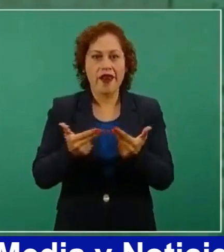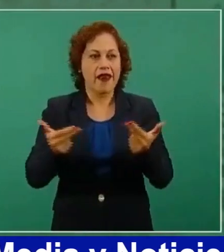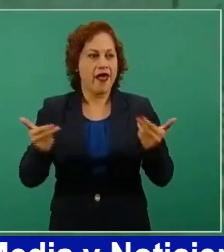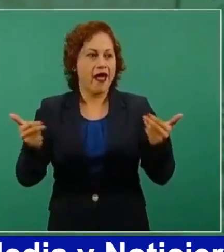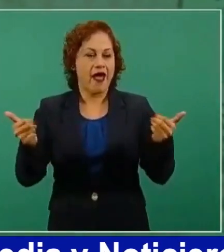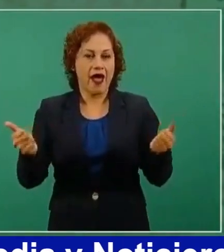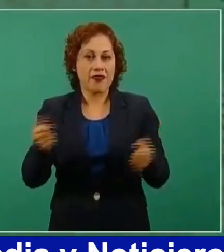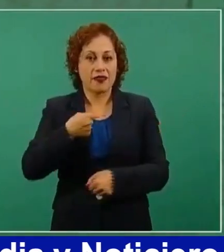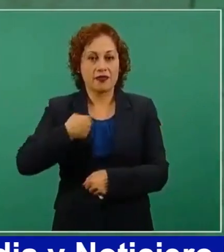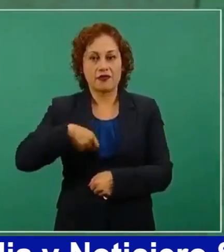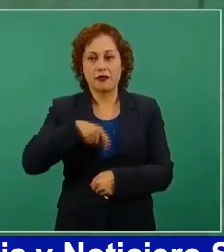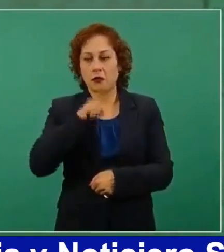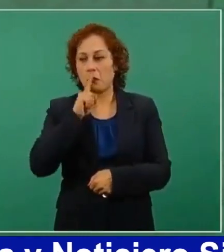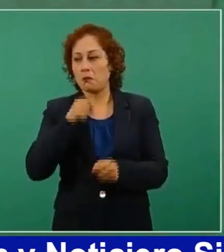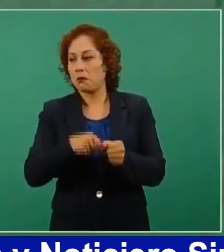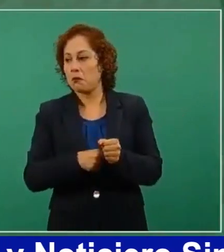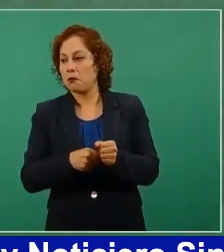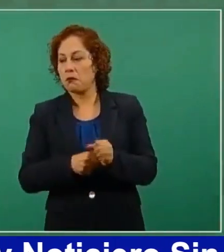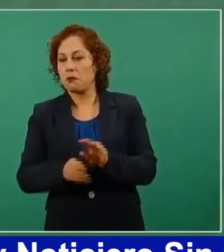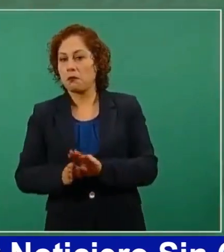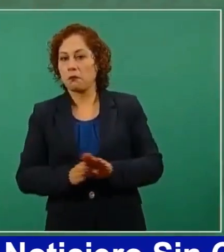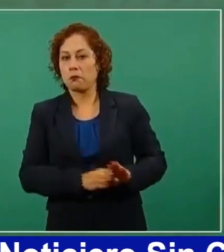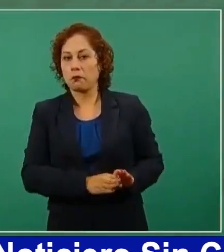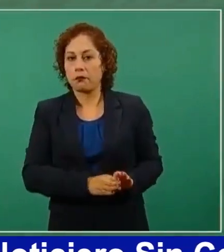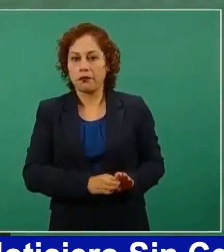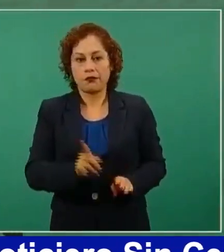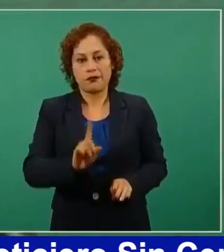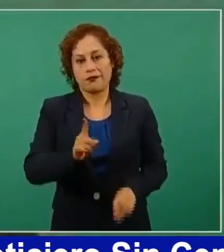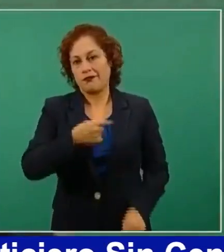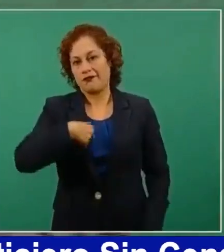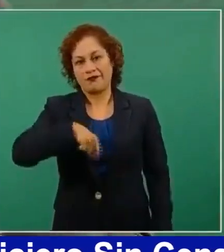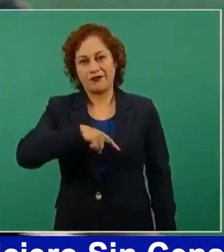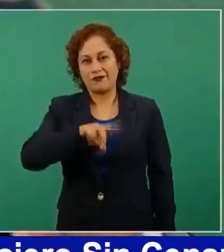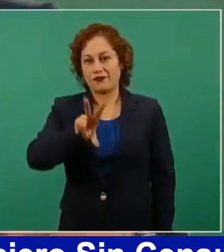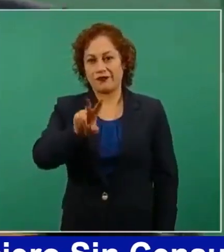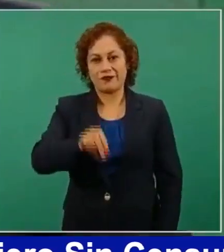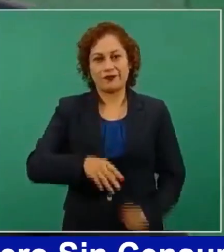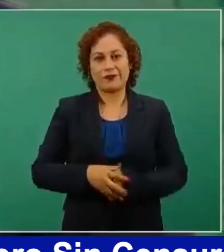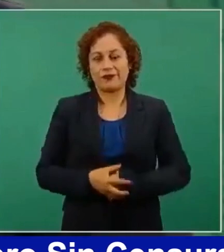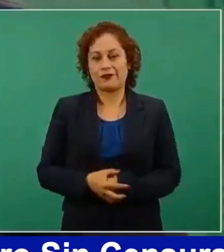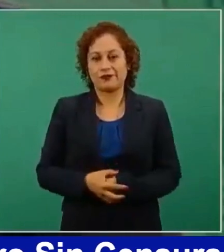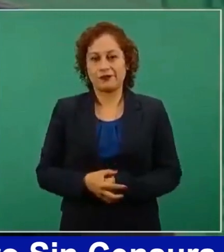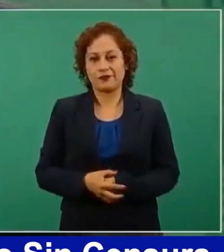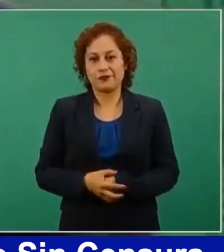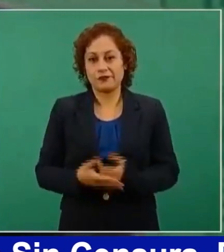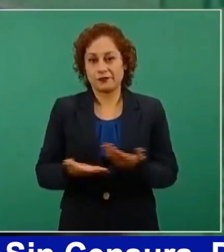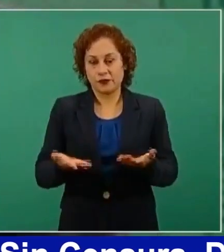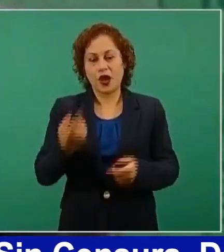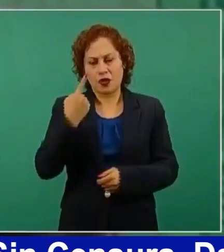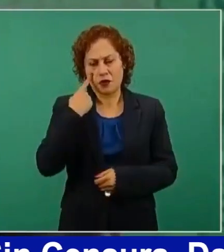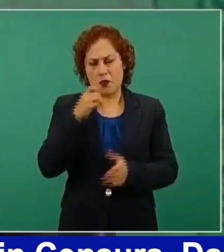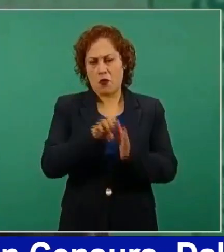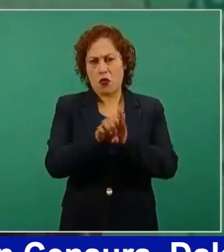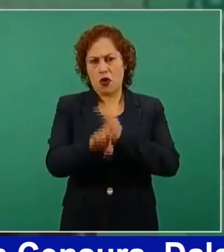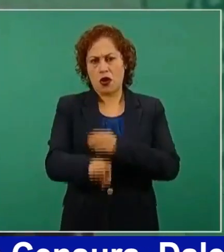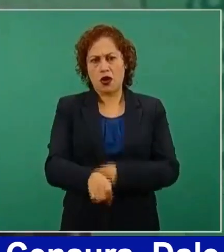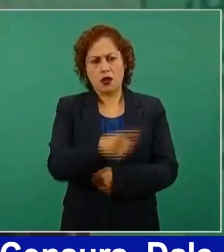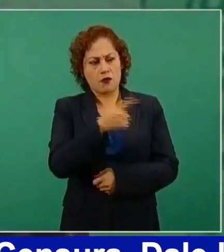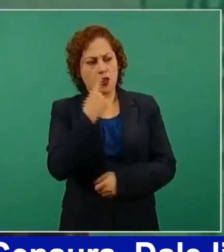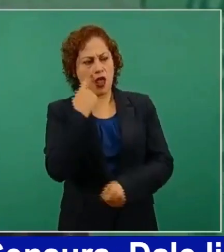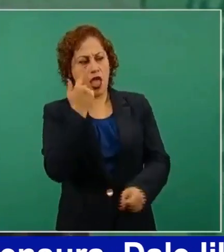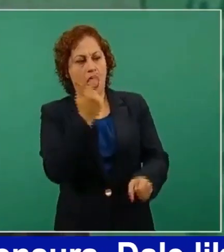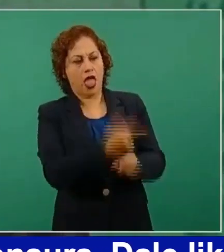Nosotros no somos tapadera de nadie. Así como no perseguimos a nadie, no